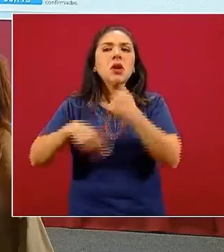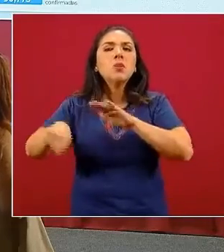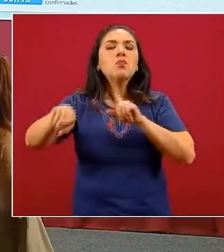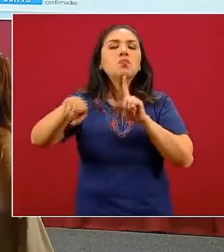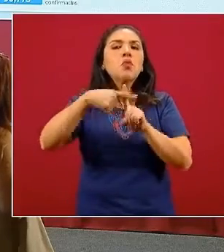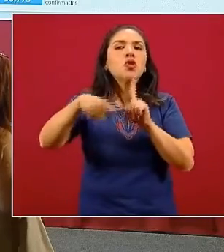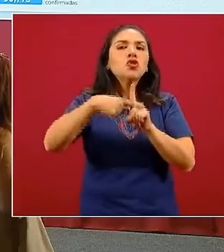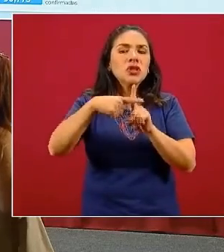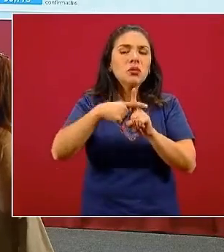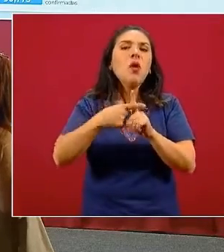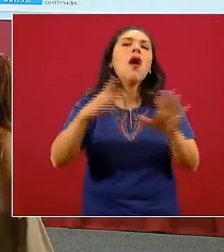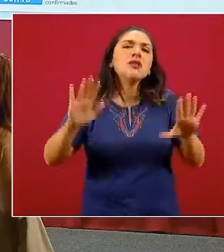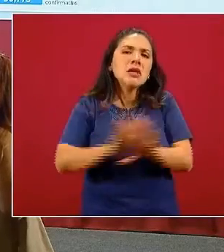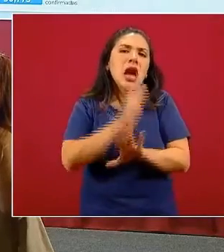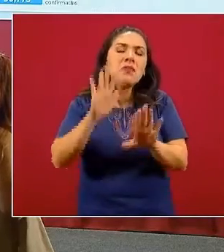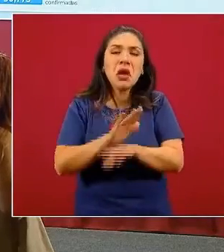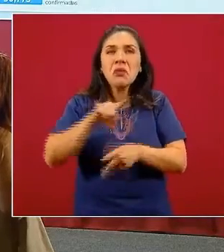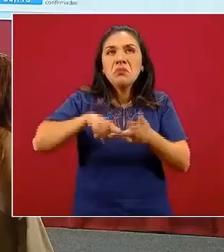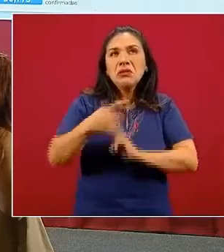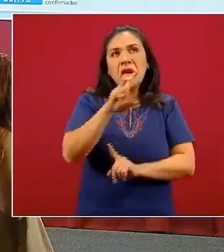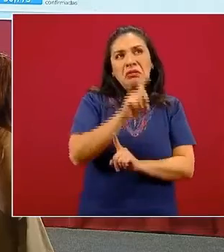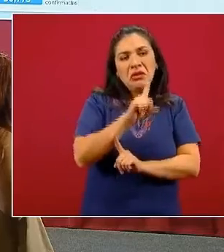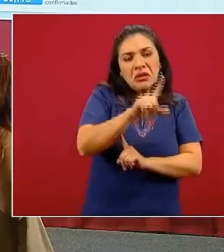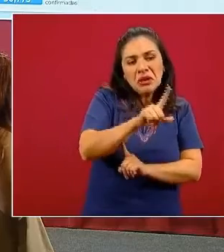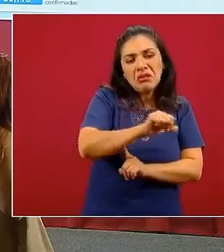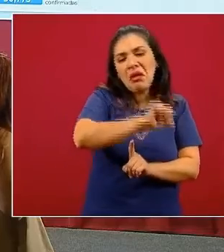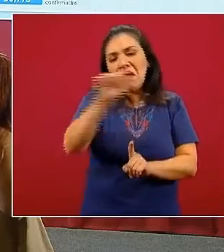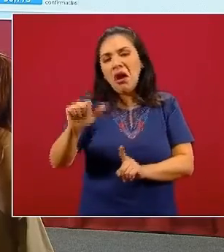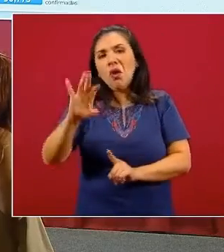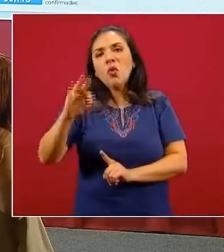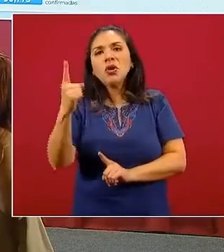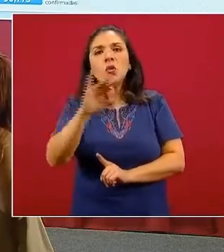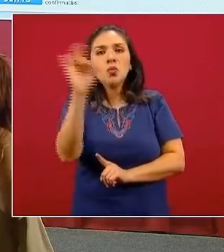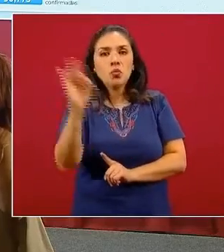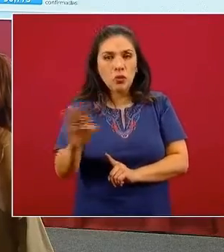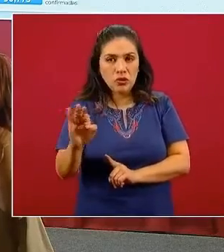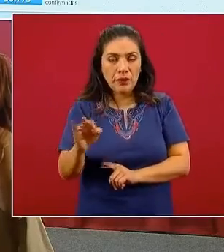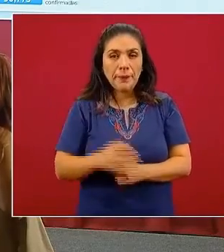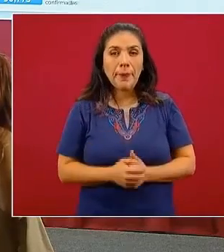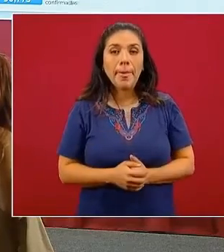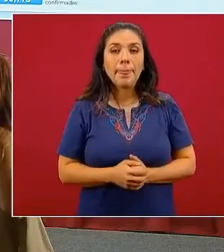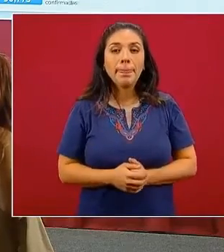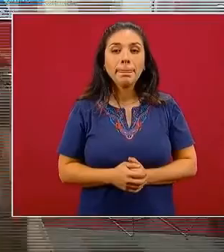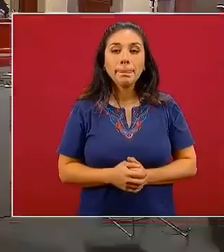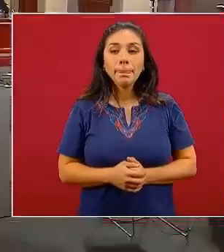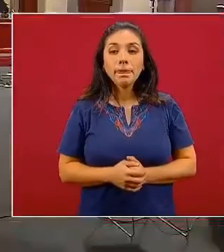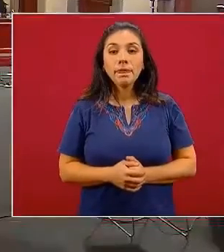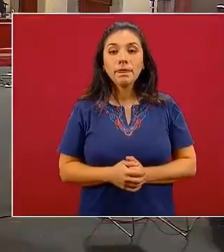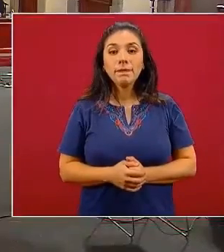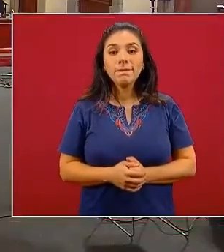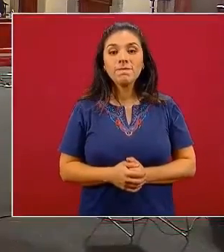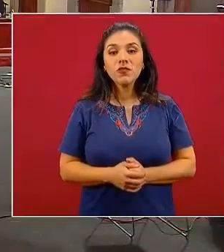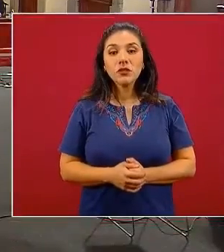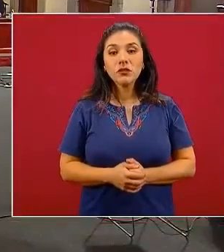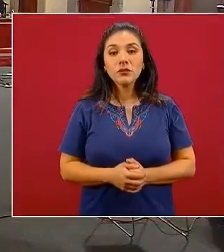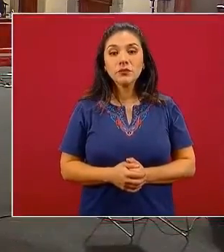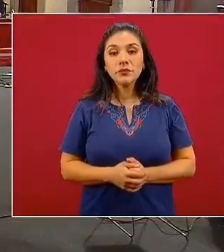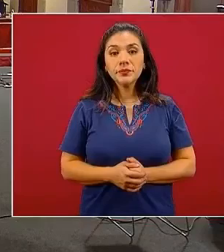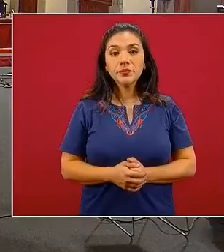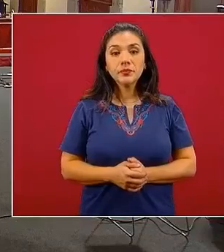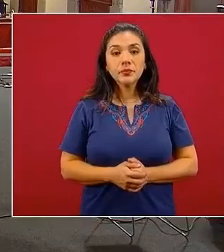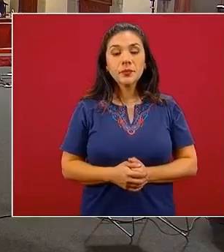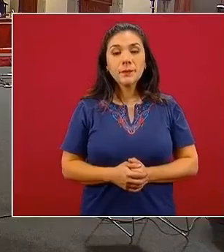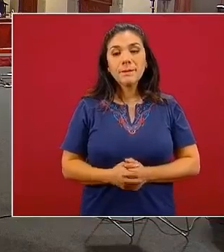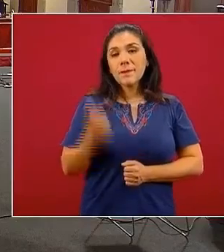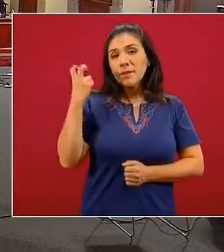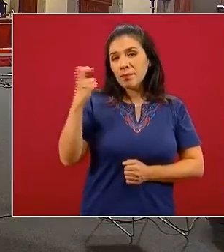positividad, variando desde 37 hasta 41%. La siguiente, por favor.